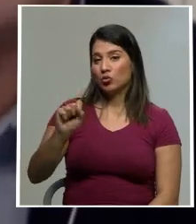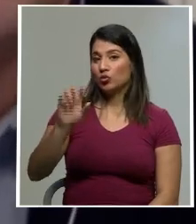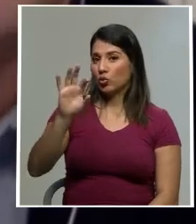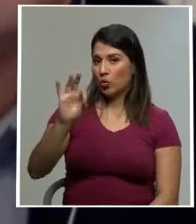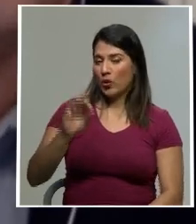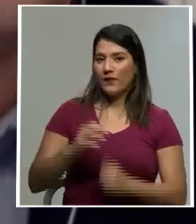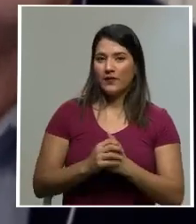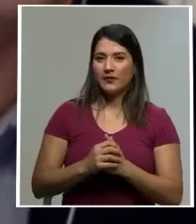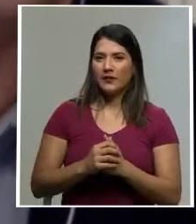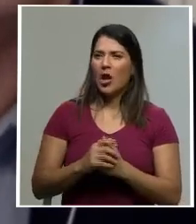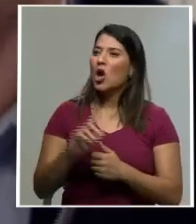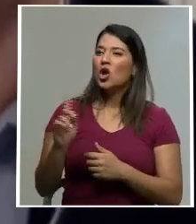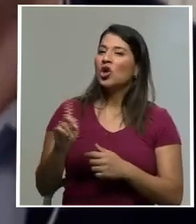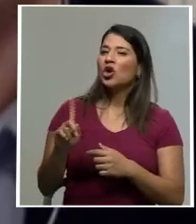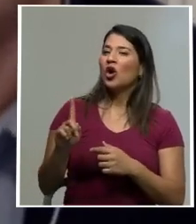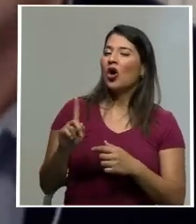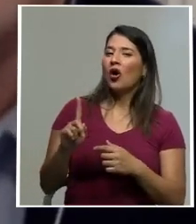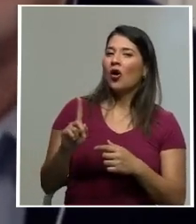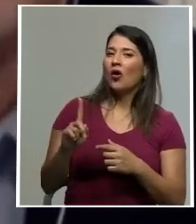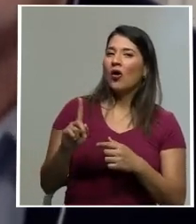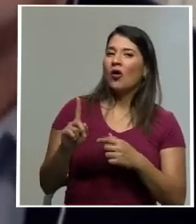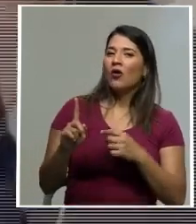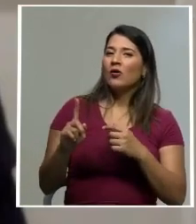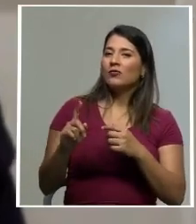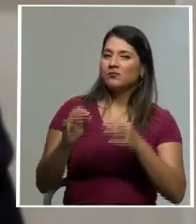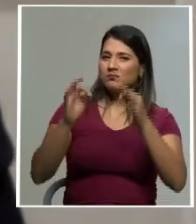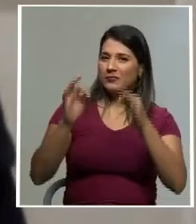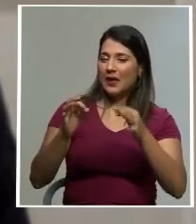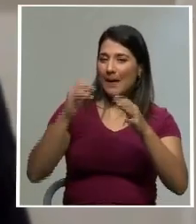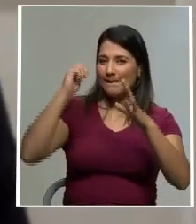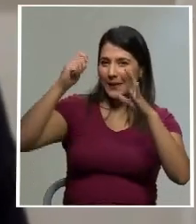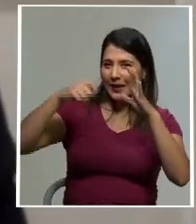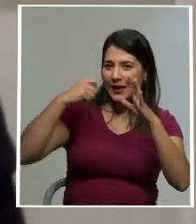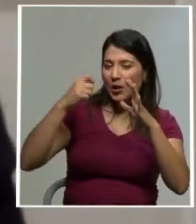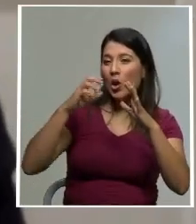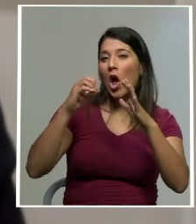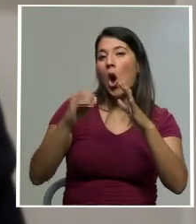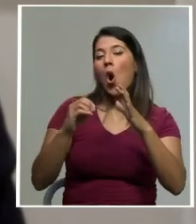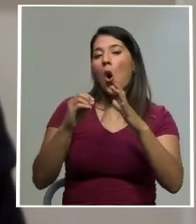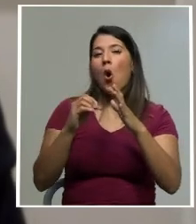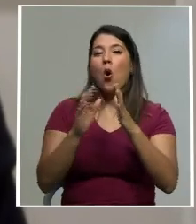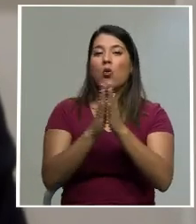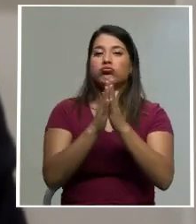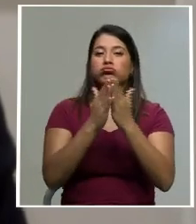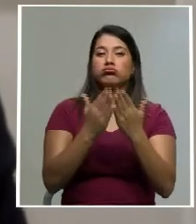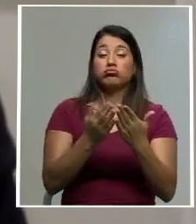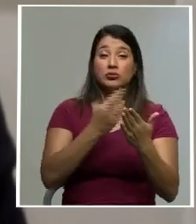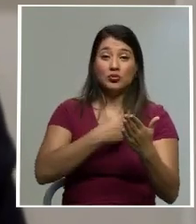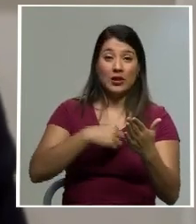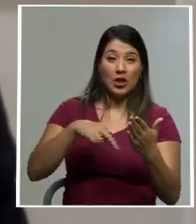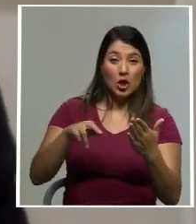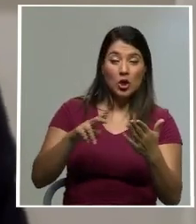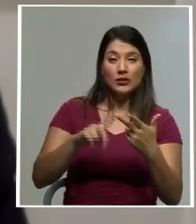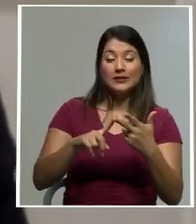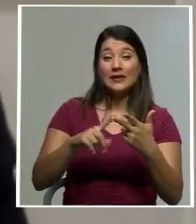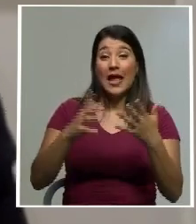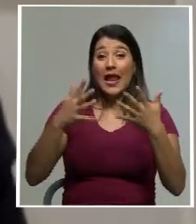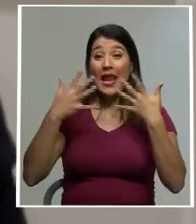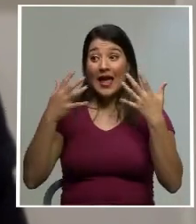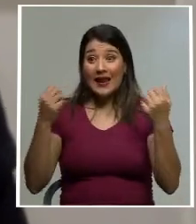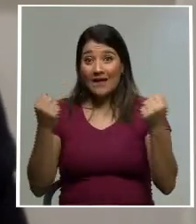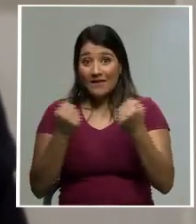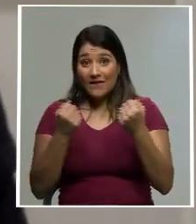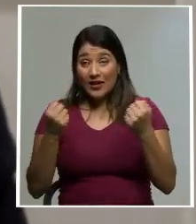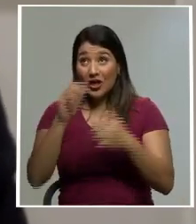las películas, ni los textos religiosos, ni las misiones suicidas. El aire es frío, el